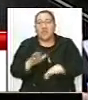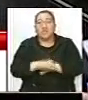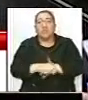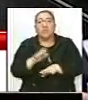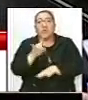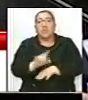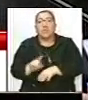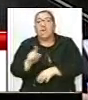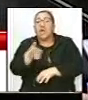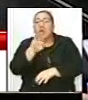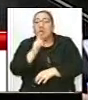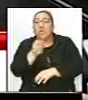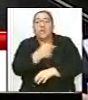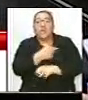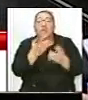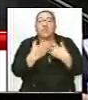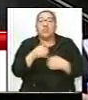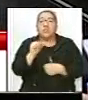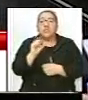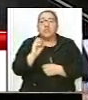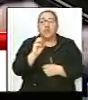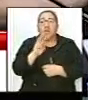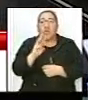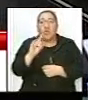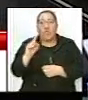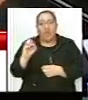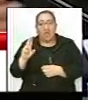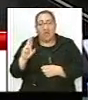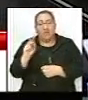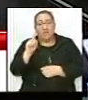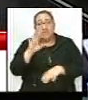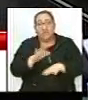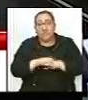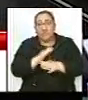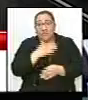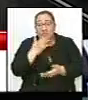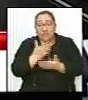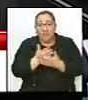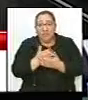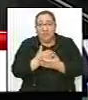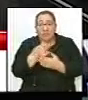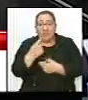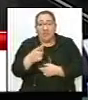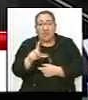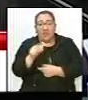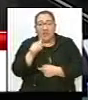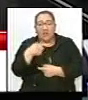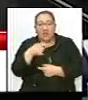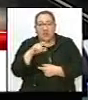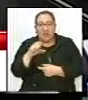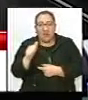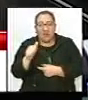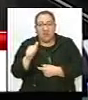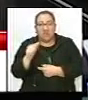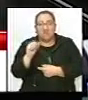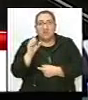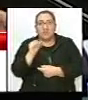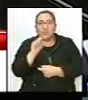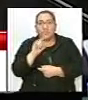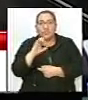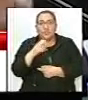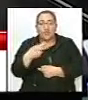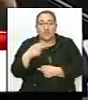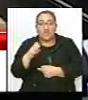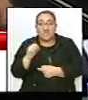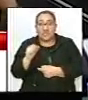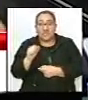Sauder. Ese problema de la Laguna Suchis lo conoce también perfectamente el presidente de la República, que el espejo se ha bajado totalmente en la medida